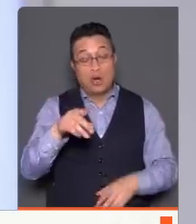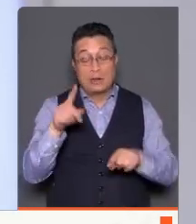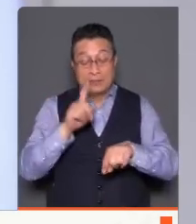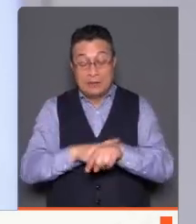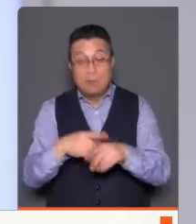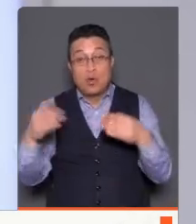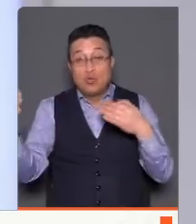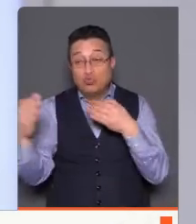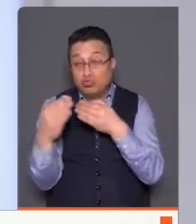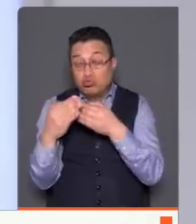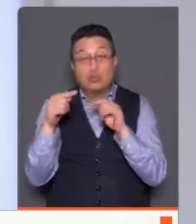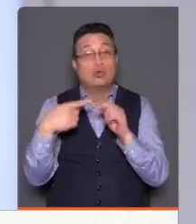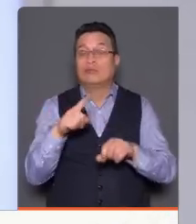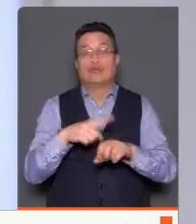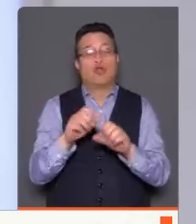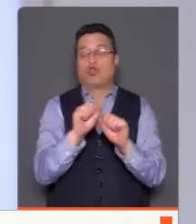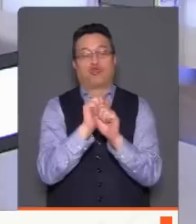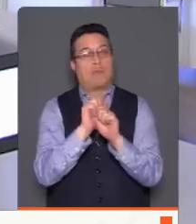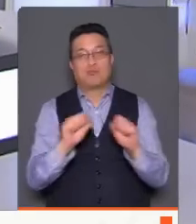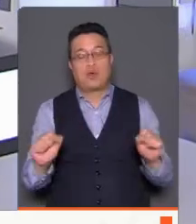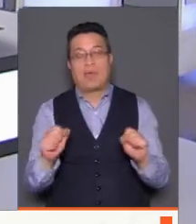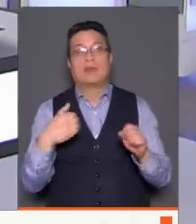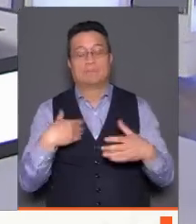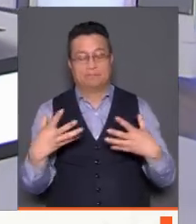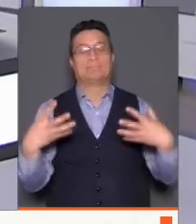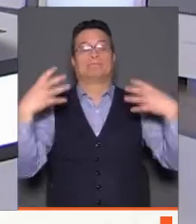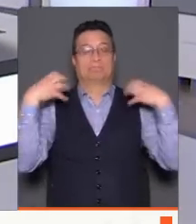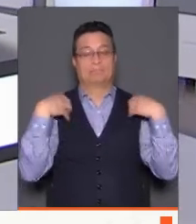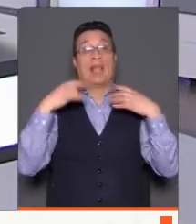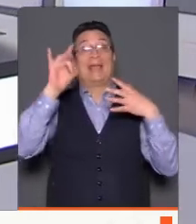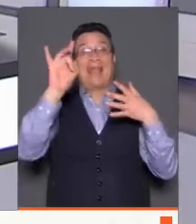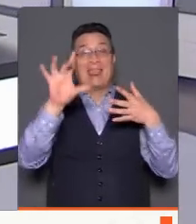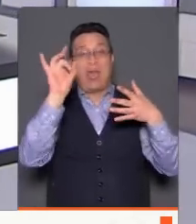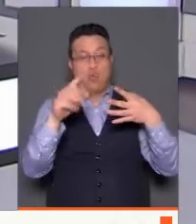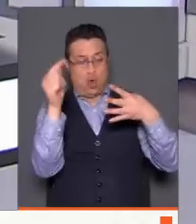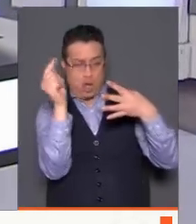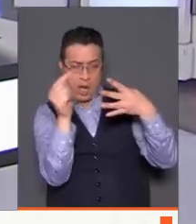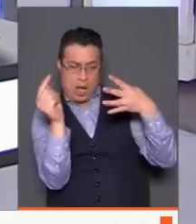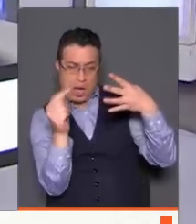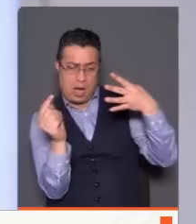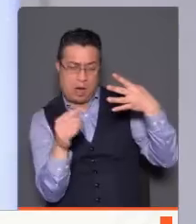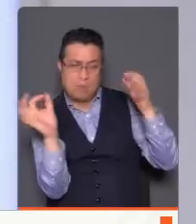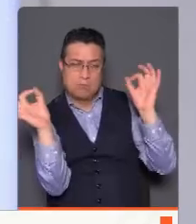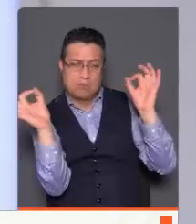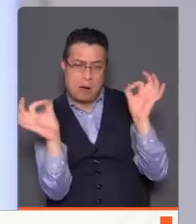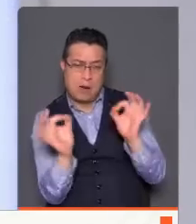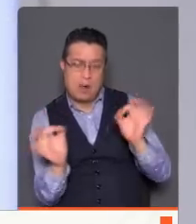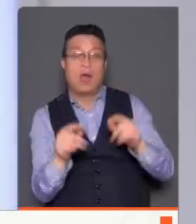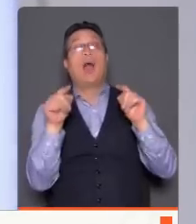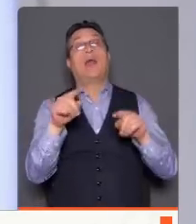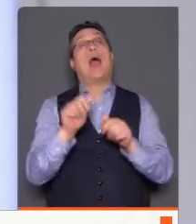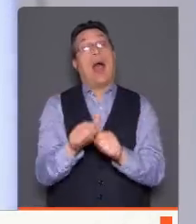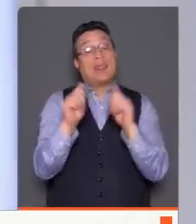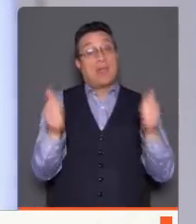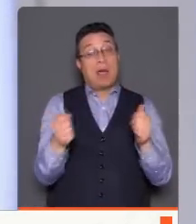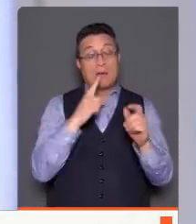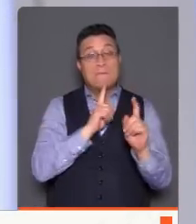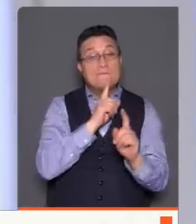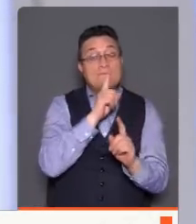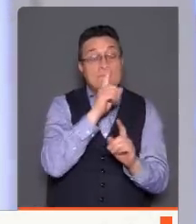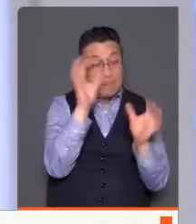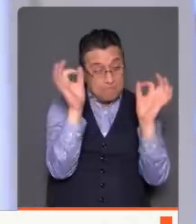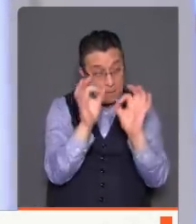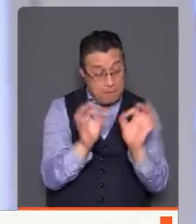es imposible hacerse cargo de cada uno de los detalles, y en algunos casos, además, los perfeccionamientos tienen que ver